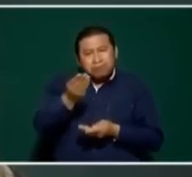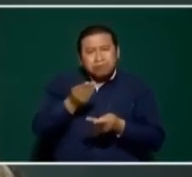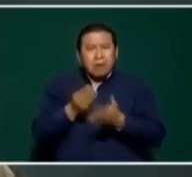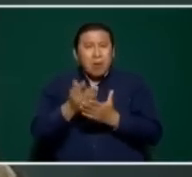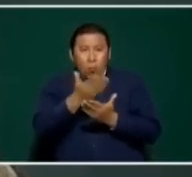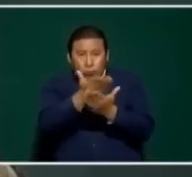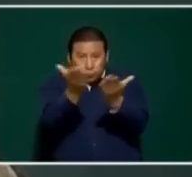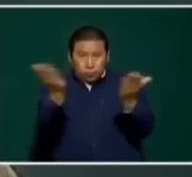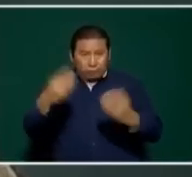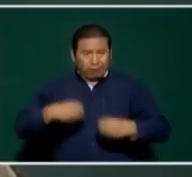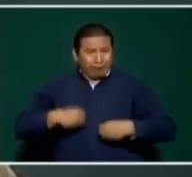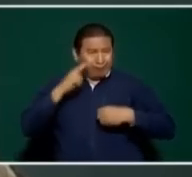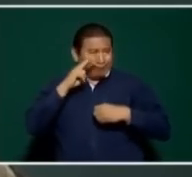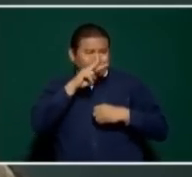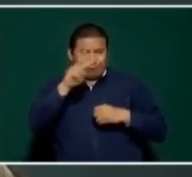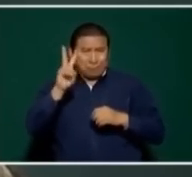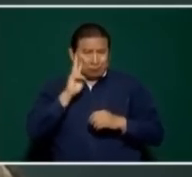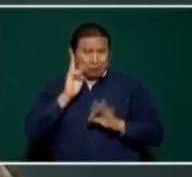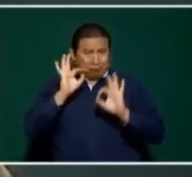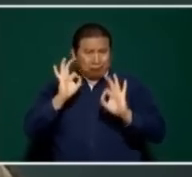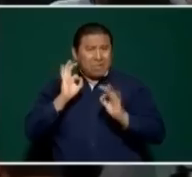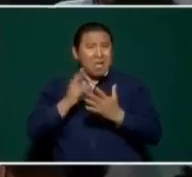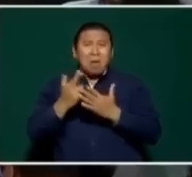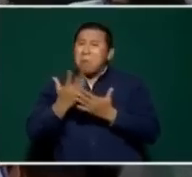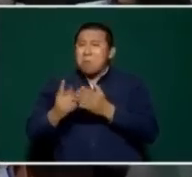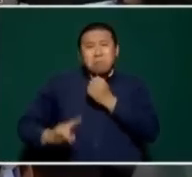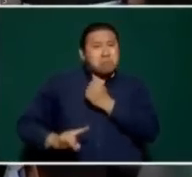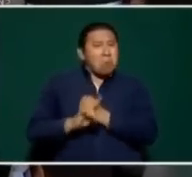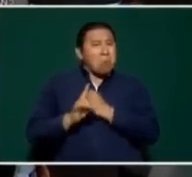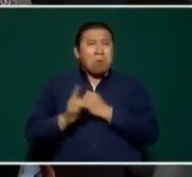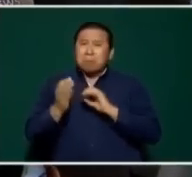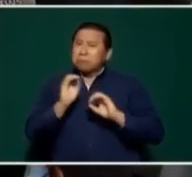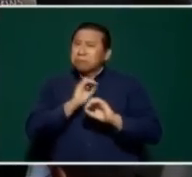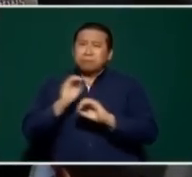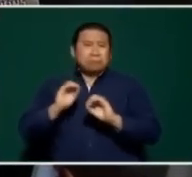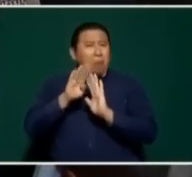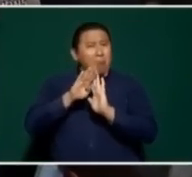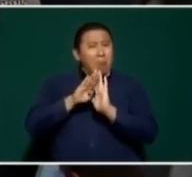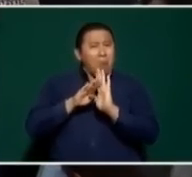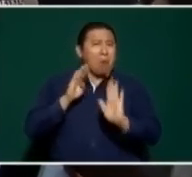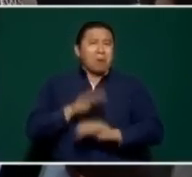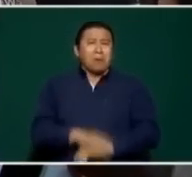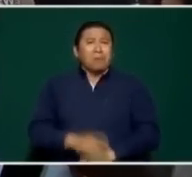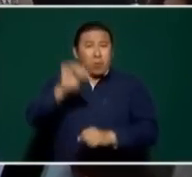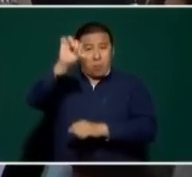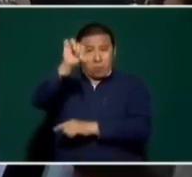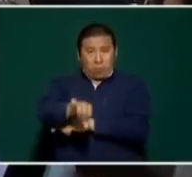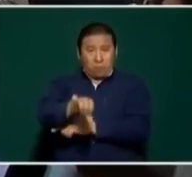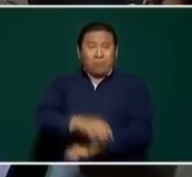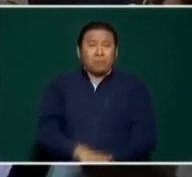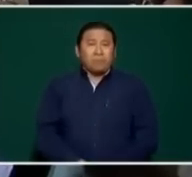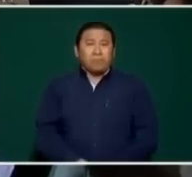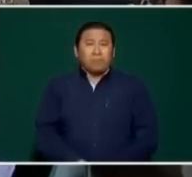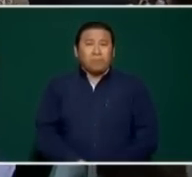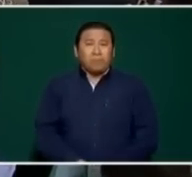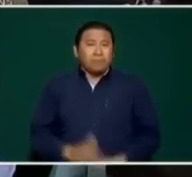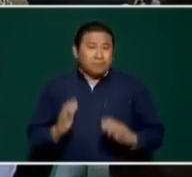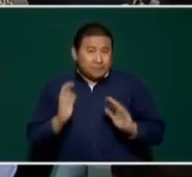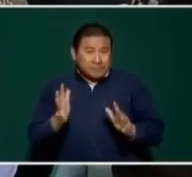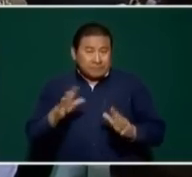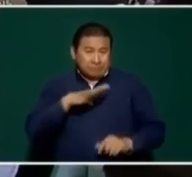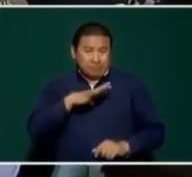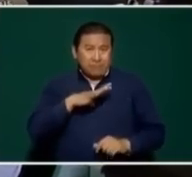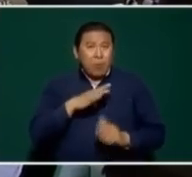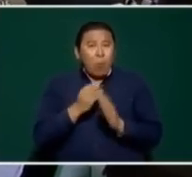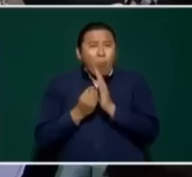que ustedes lo vivieron y saben que no se resolvió el problema. ¿Qué vamos a hacer hoy? El día de hoy vamos a